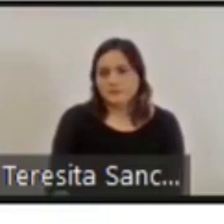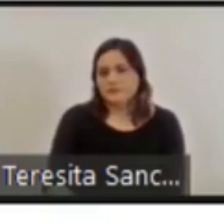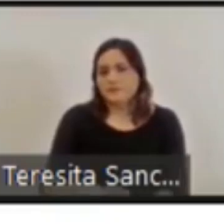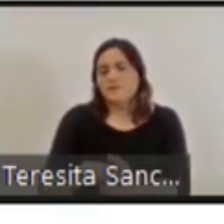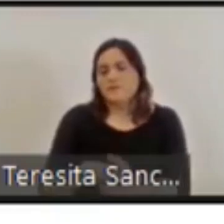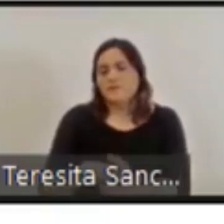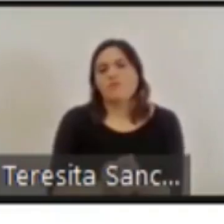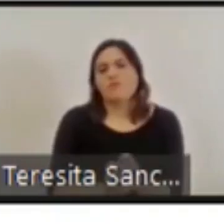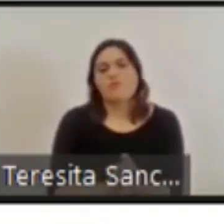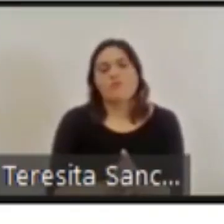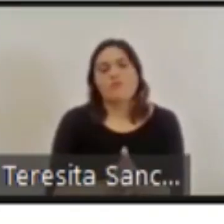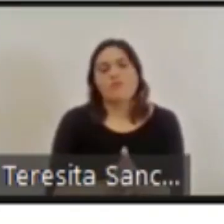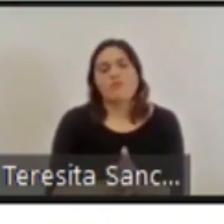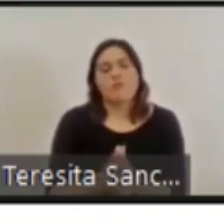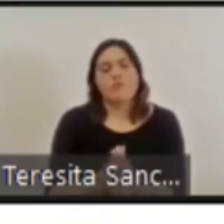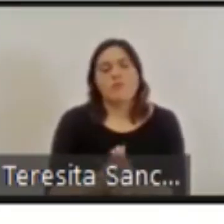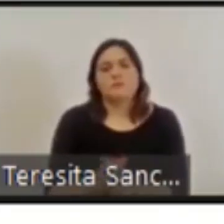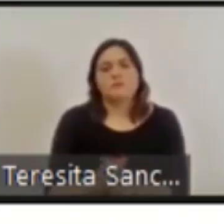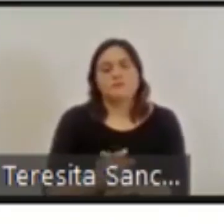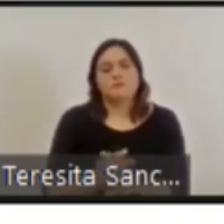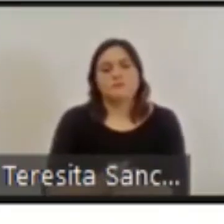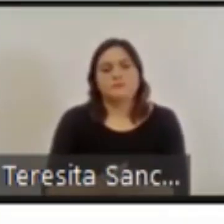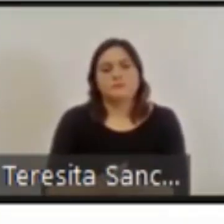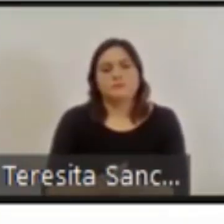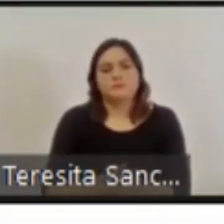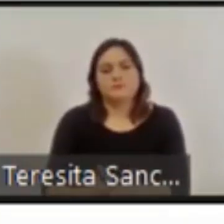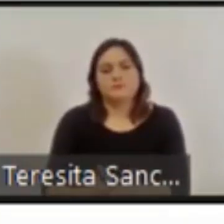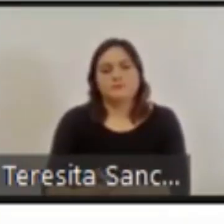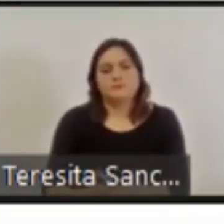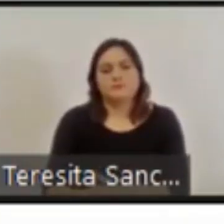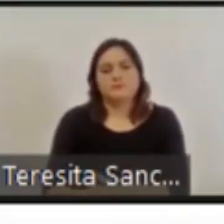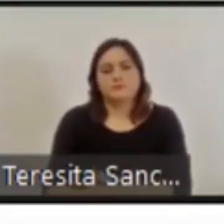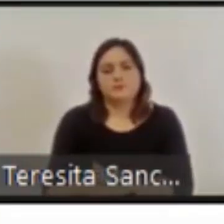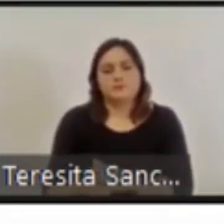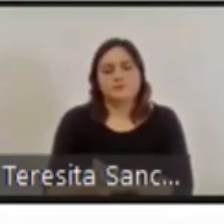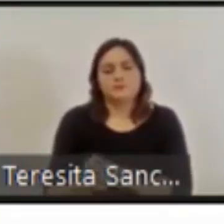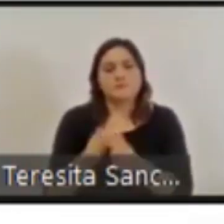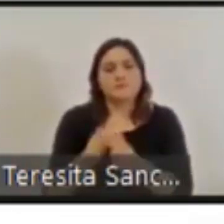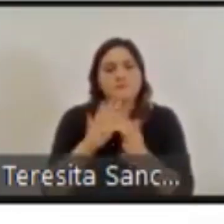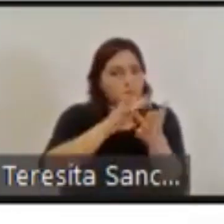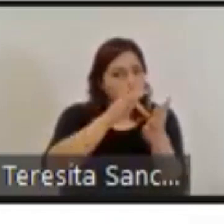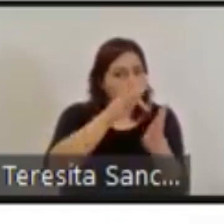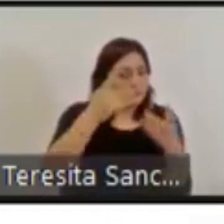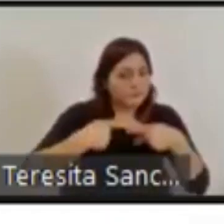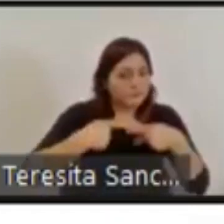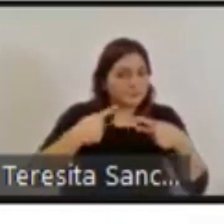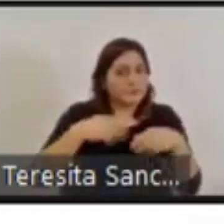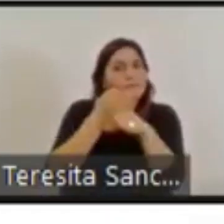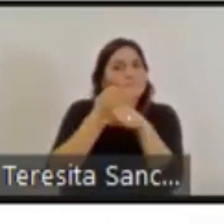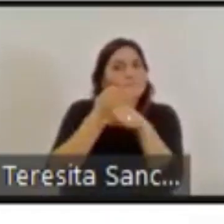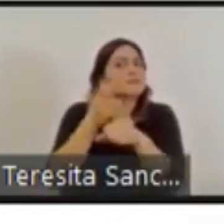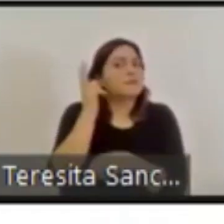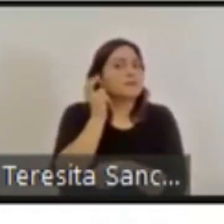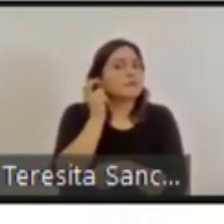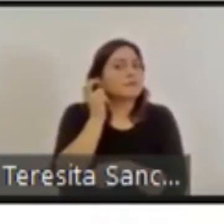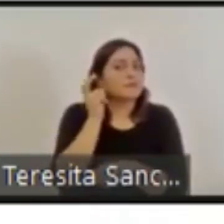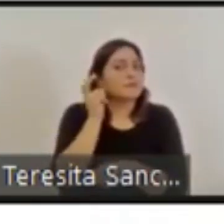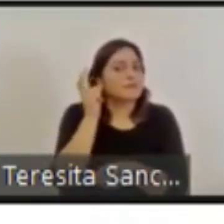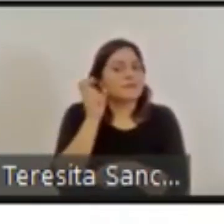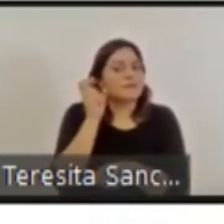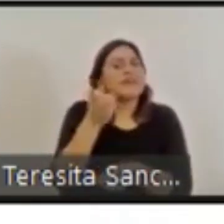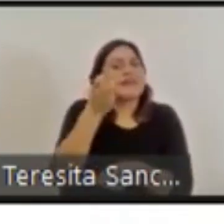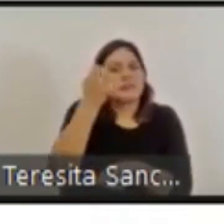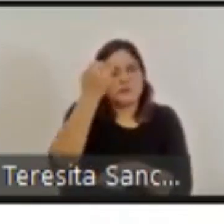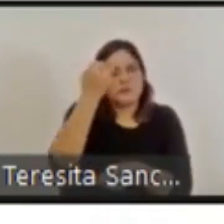muchísimas gracias por esperarnos. Gracias, Luis Eduardo. Sí, precisamente de eso se trata, de ser incluyentes, y yo creo que si